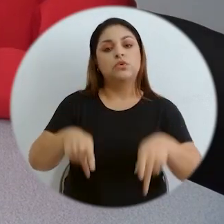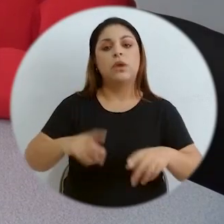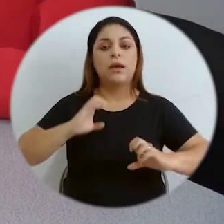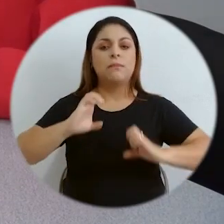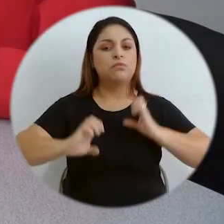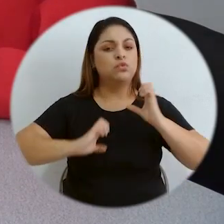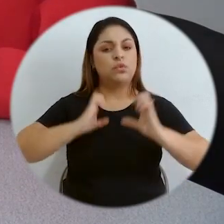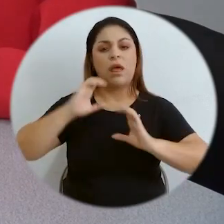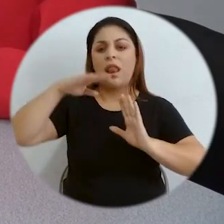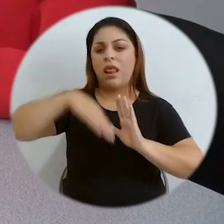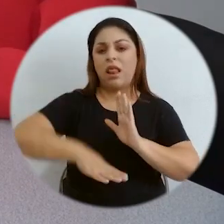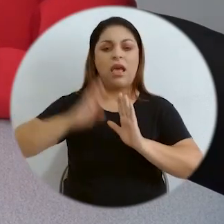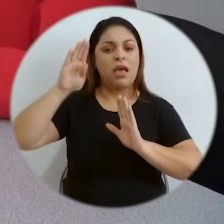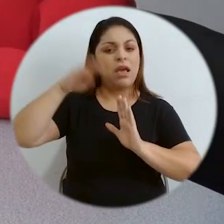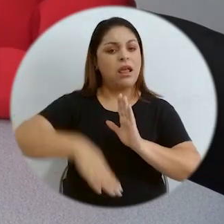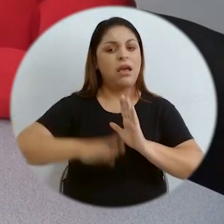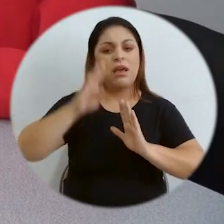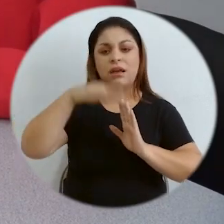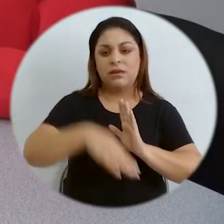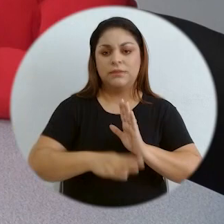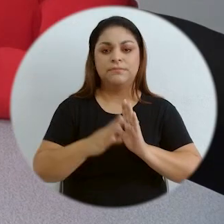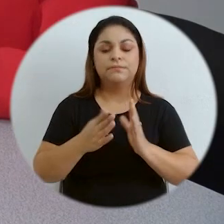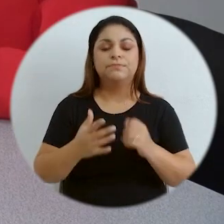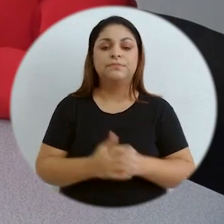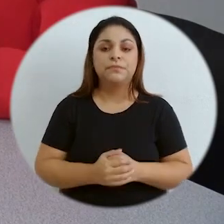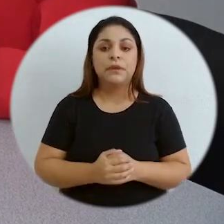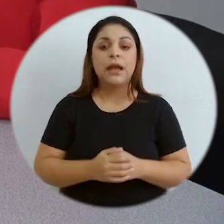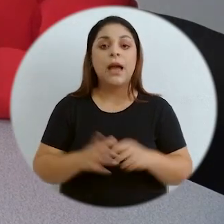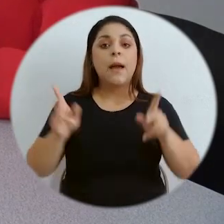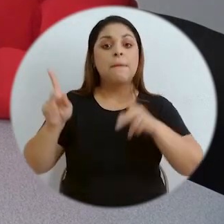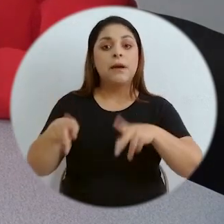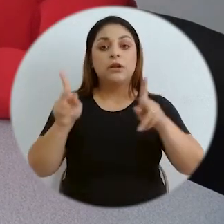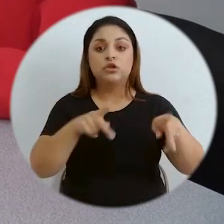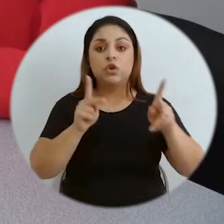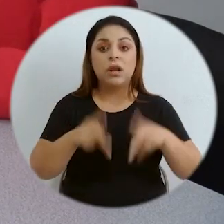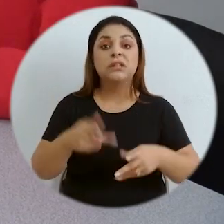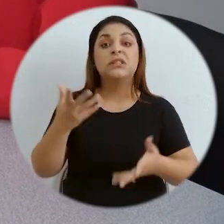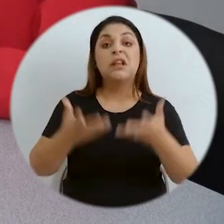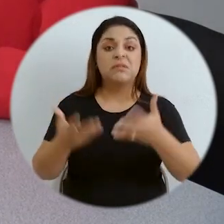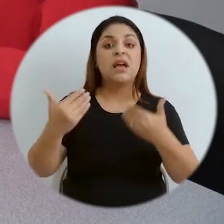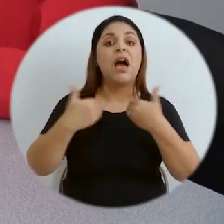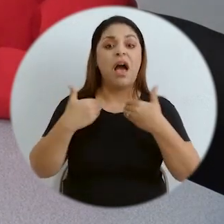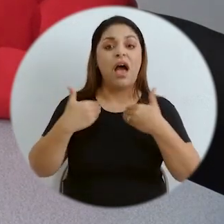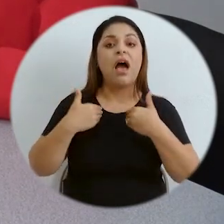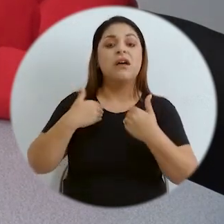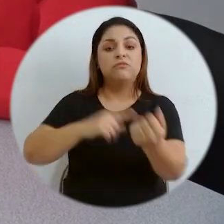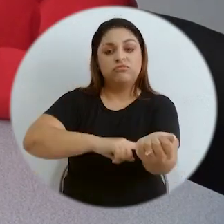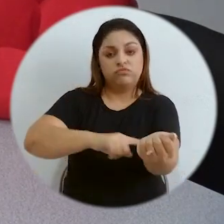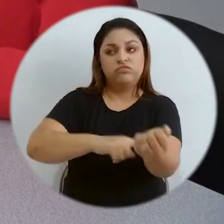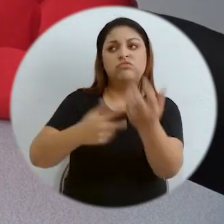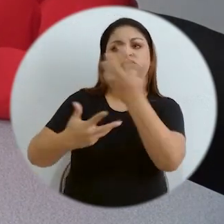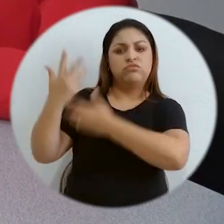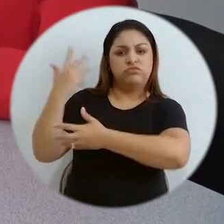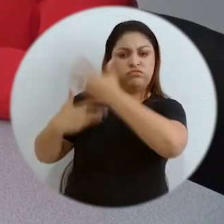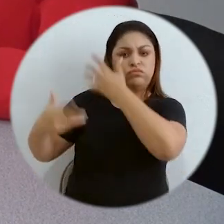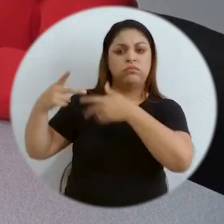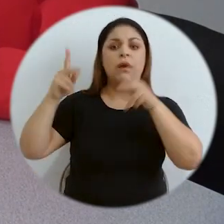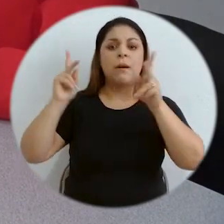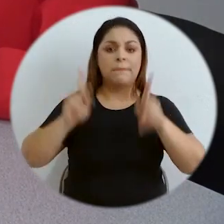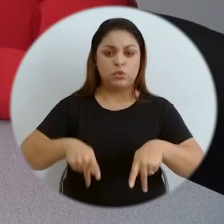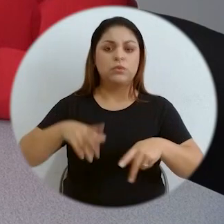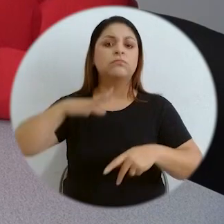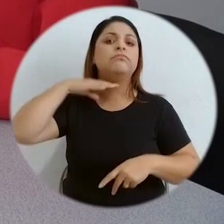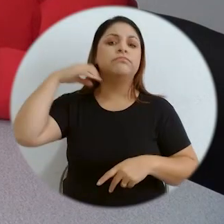probablemente emocionalmente viene muy inestable. Personas que tienen antecedentes en sus familias